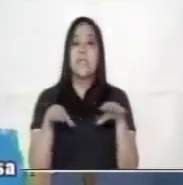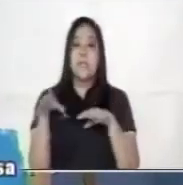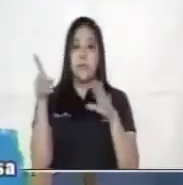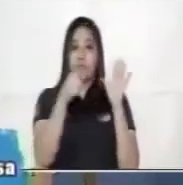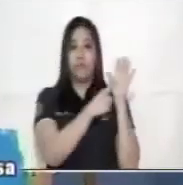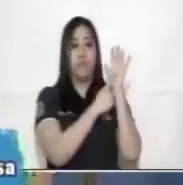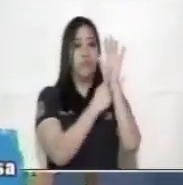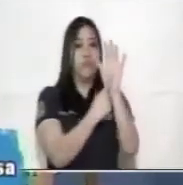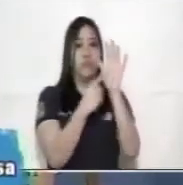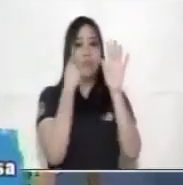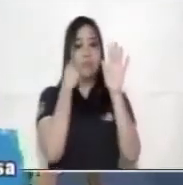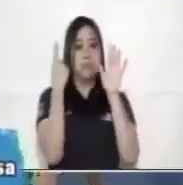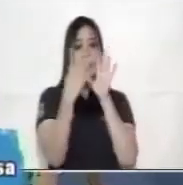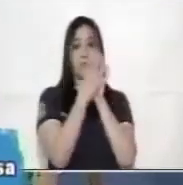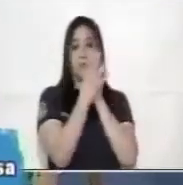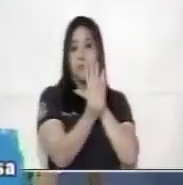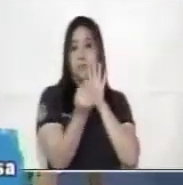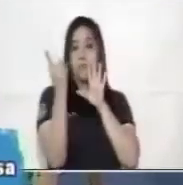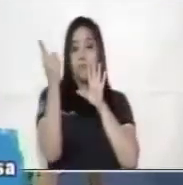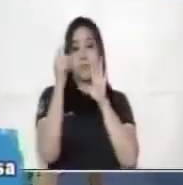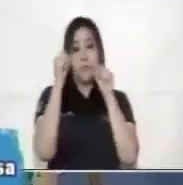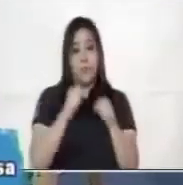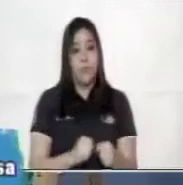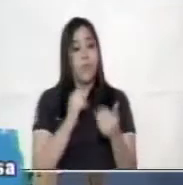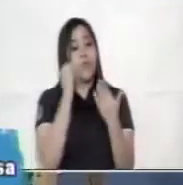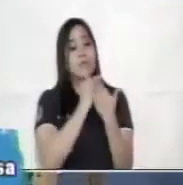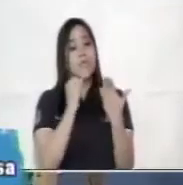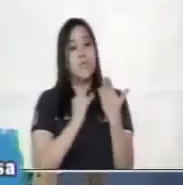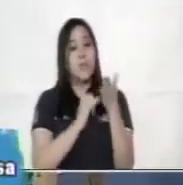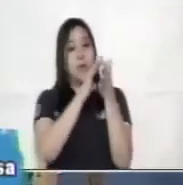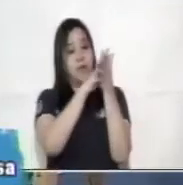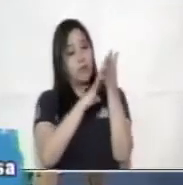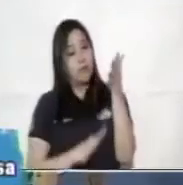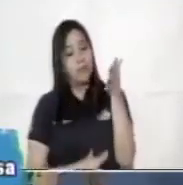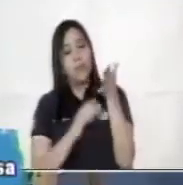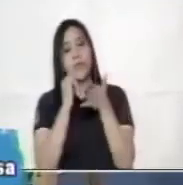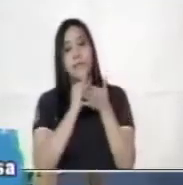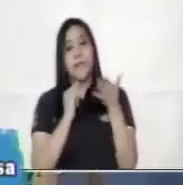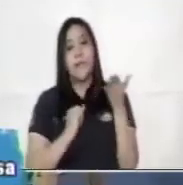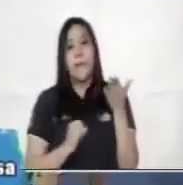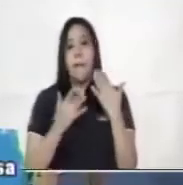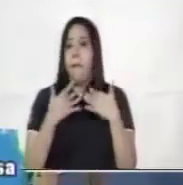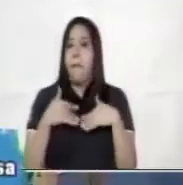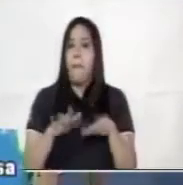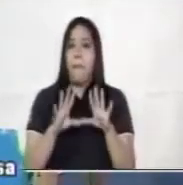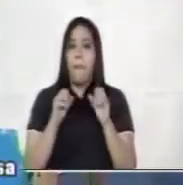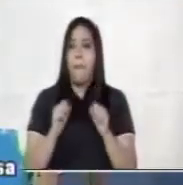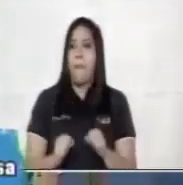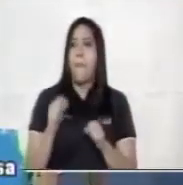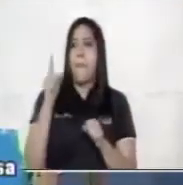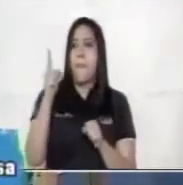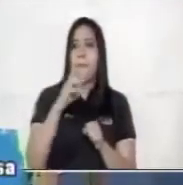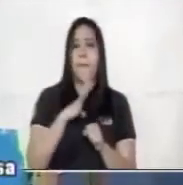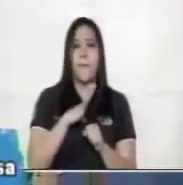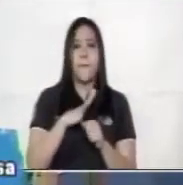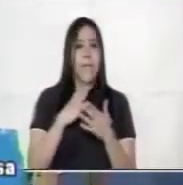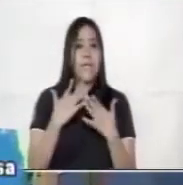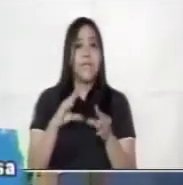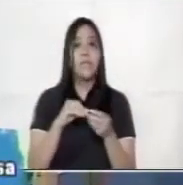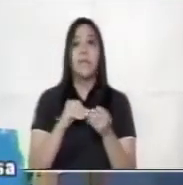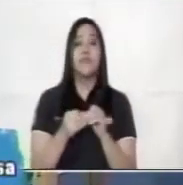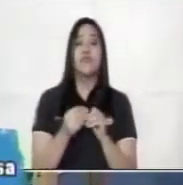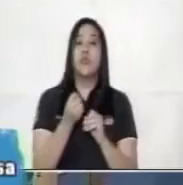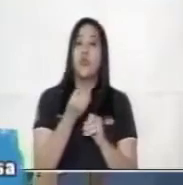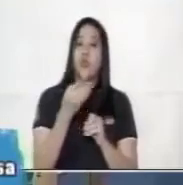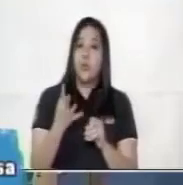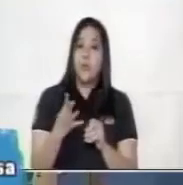propone. Puedes dibujar tu plano de coordenadas cartesianas, ya se te dará acá los valores